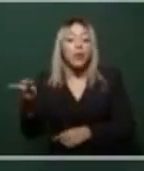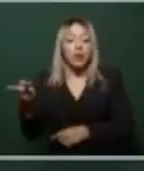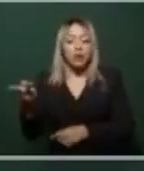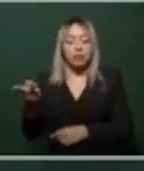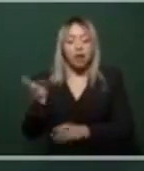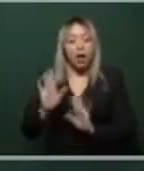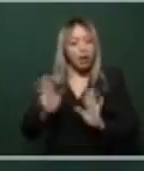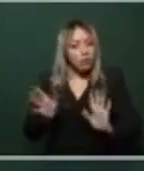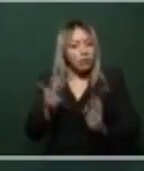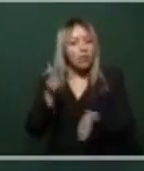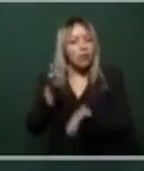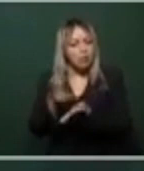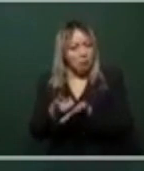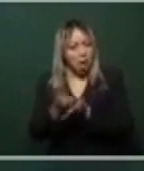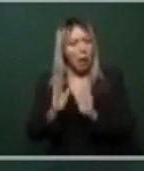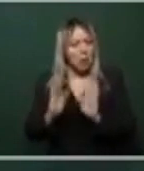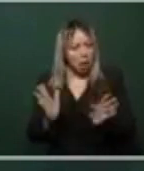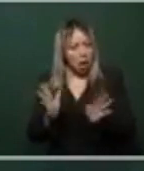¿ya recibiste